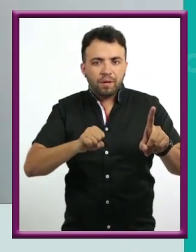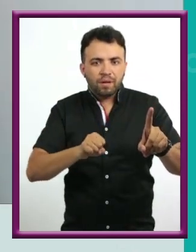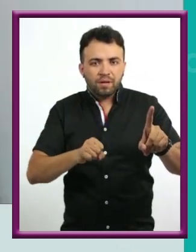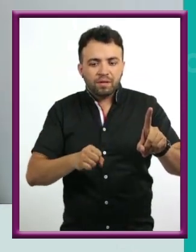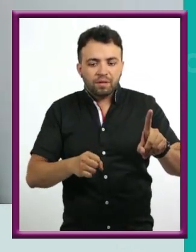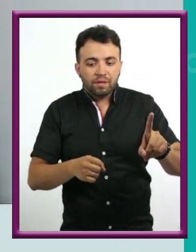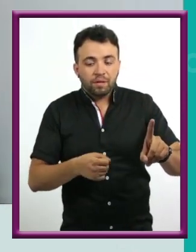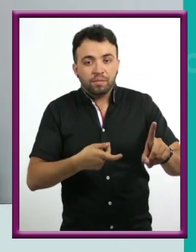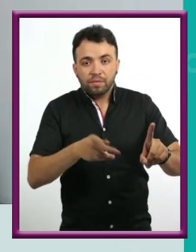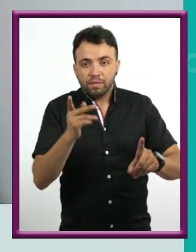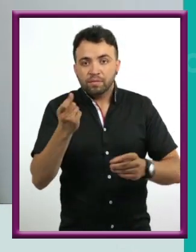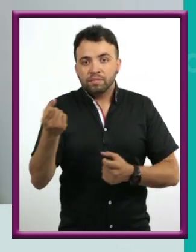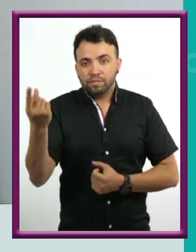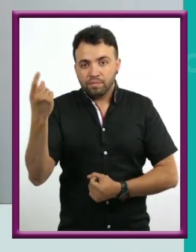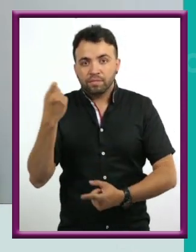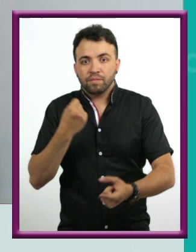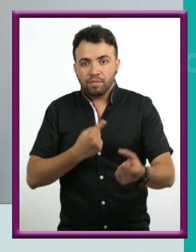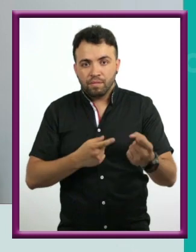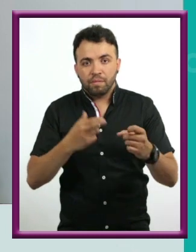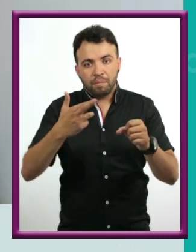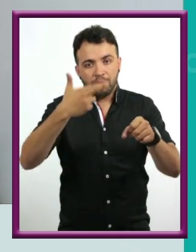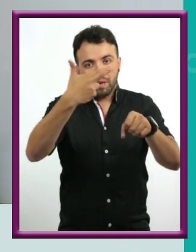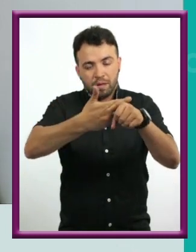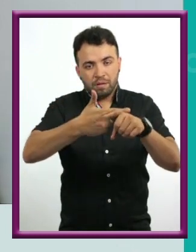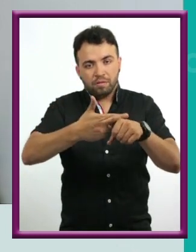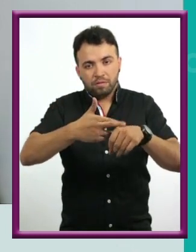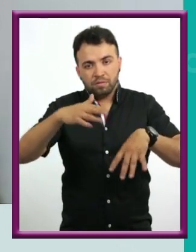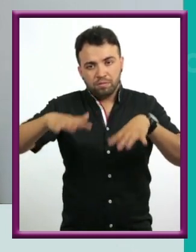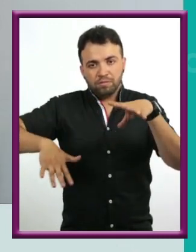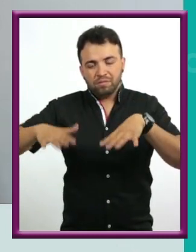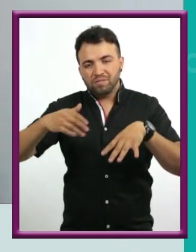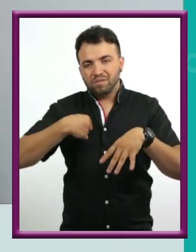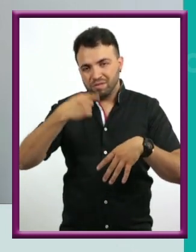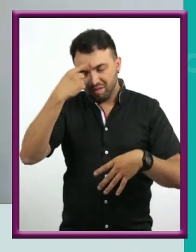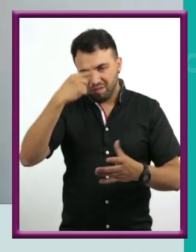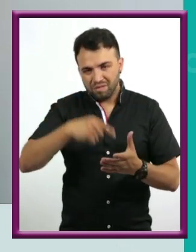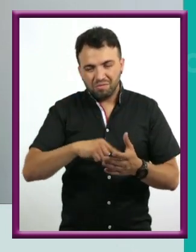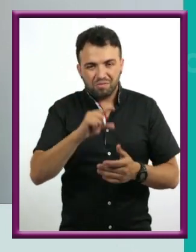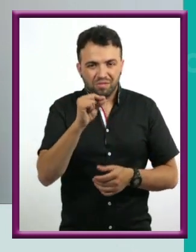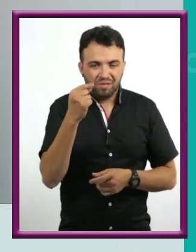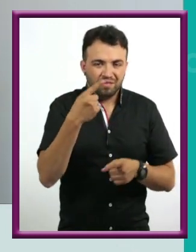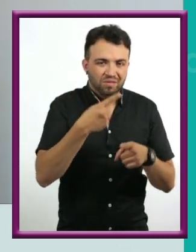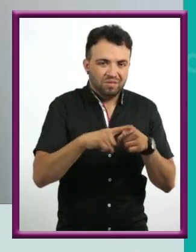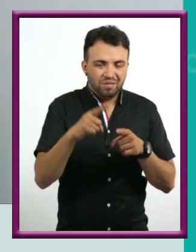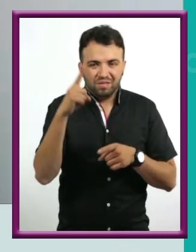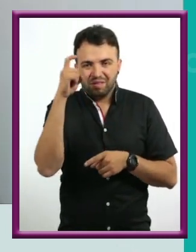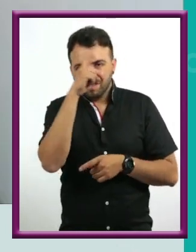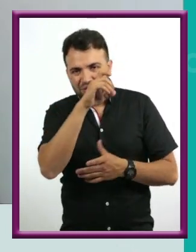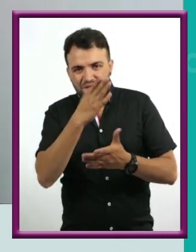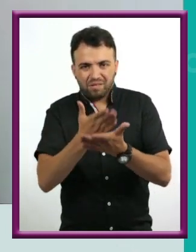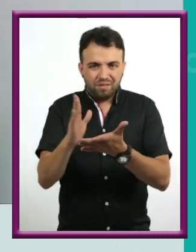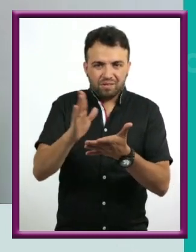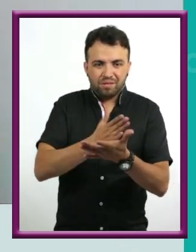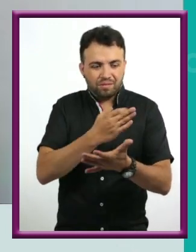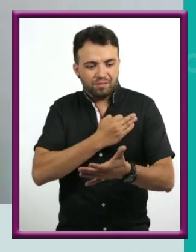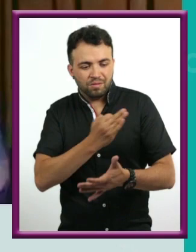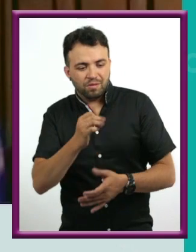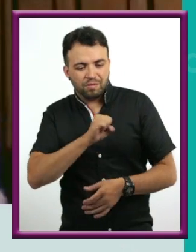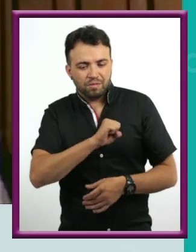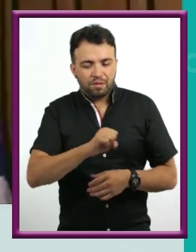objetivos maliciosos, y pues en general la mayoría de las veces considero que es complejo diferenciar la bondad de la